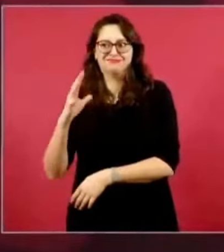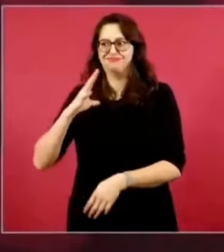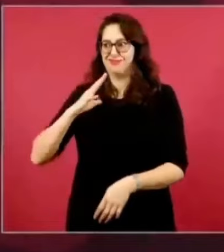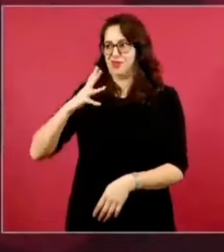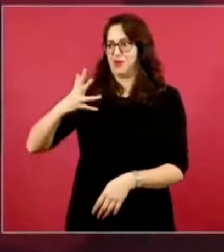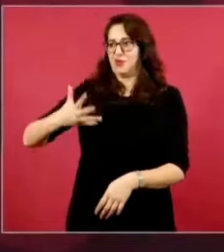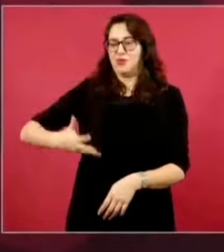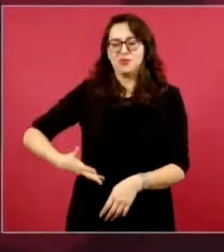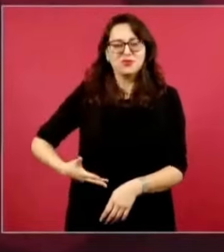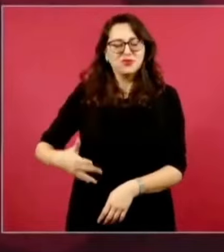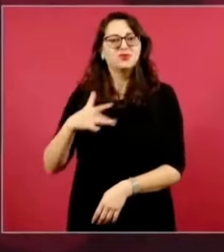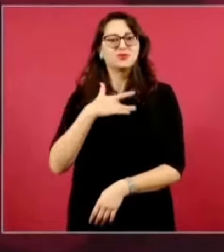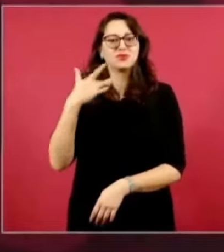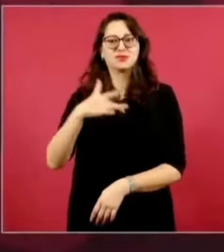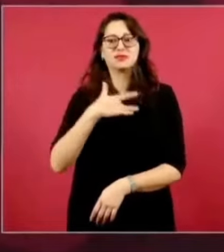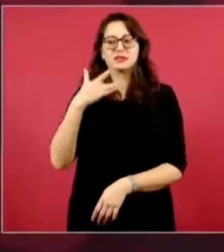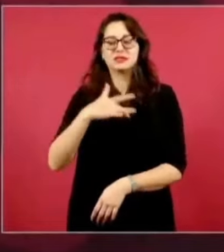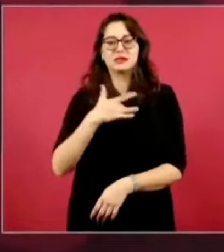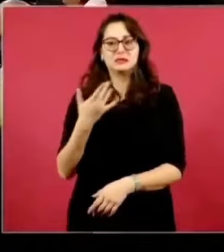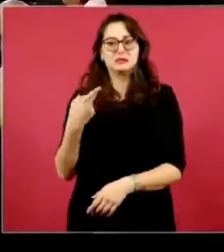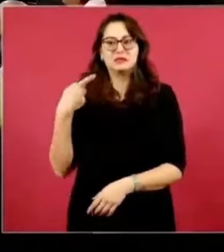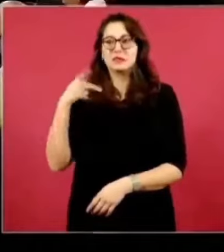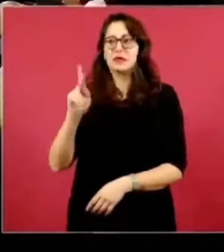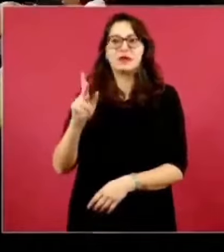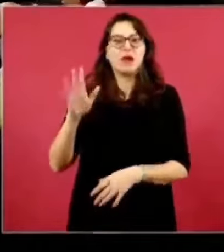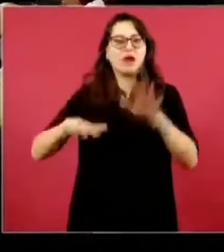hectáreas de 22000